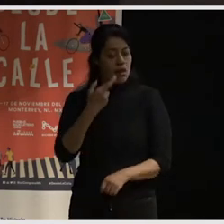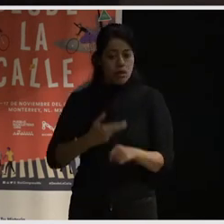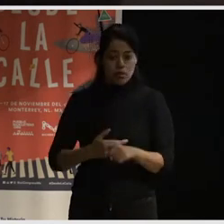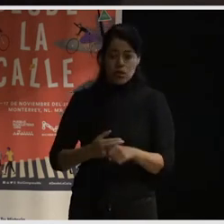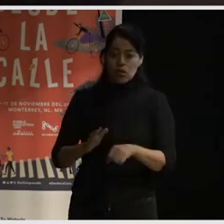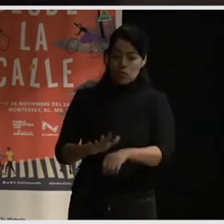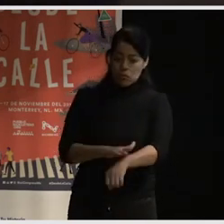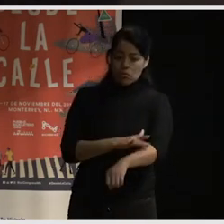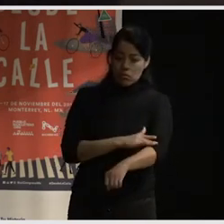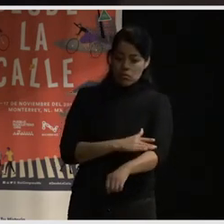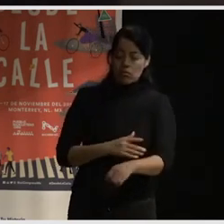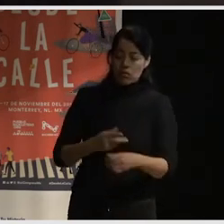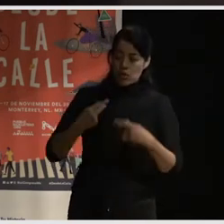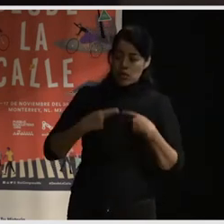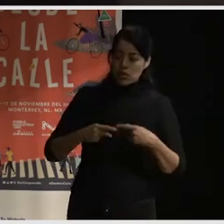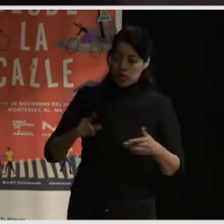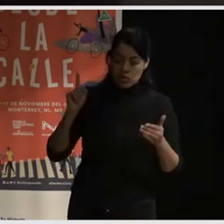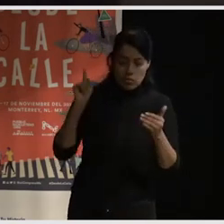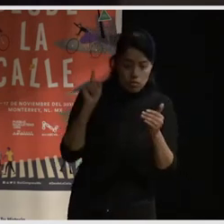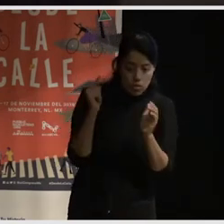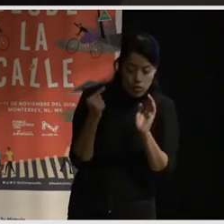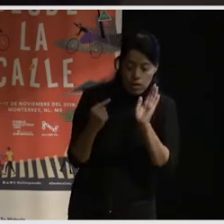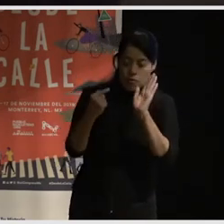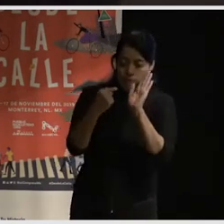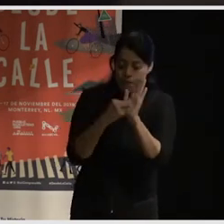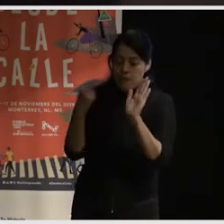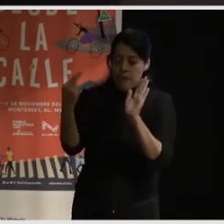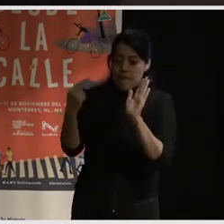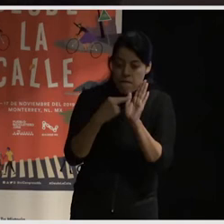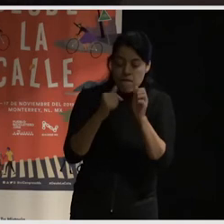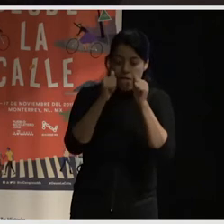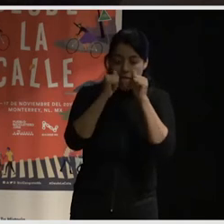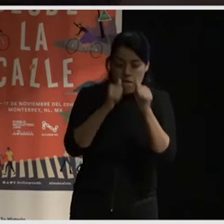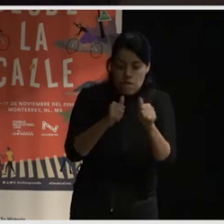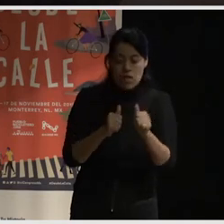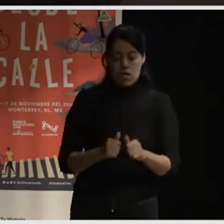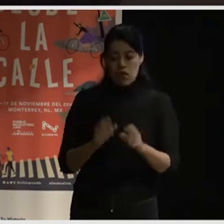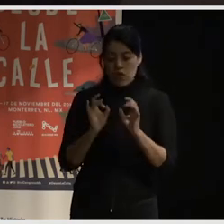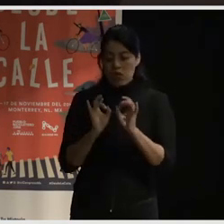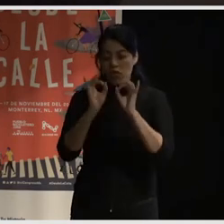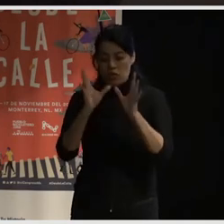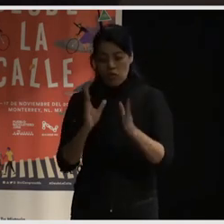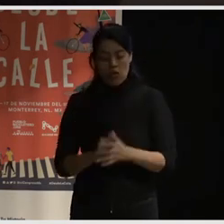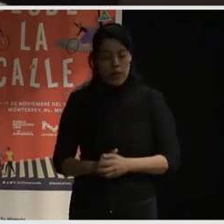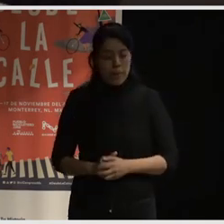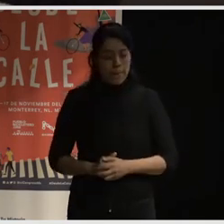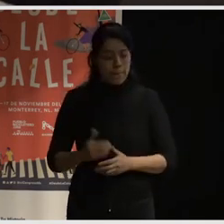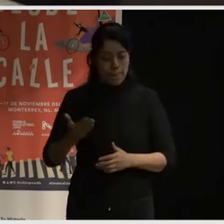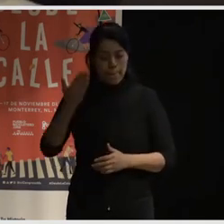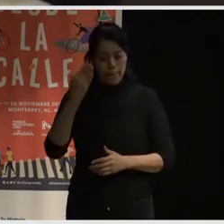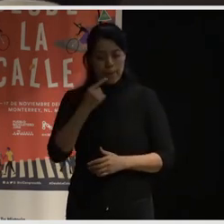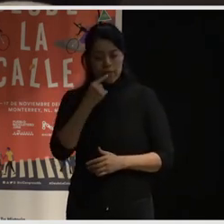sentimientos de la gente para poder llegar les una lámina antes de que vieran los pm